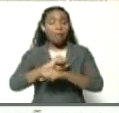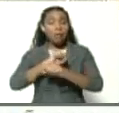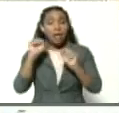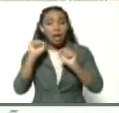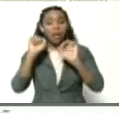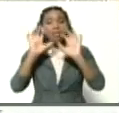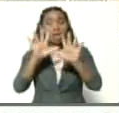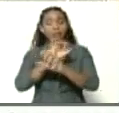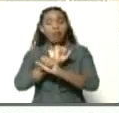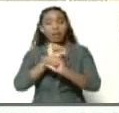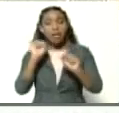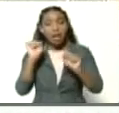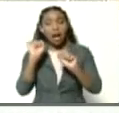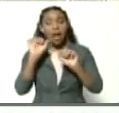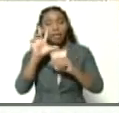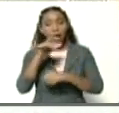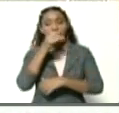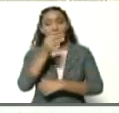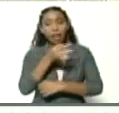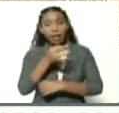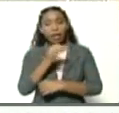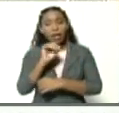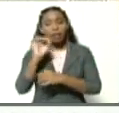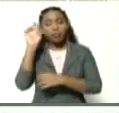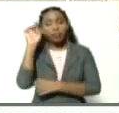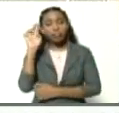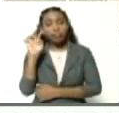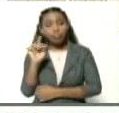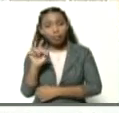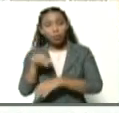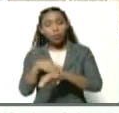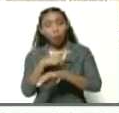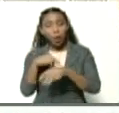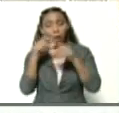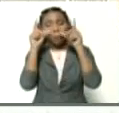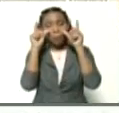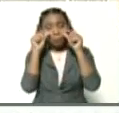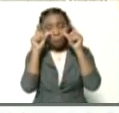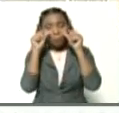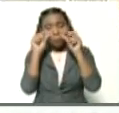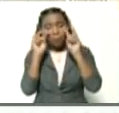10 de la mañana, las 3 de la tarde, todos los días, a toda hora,